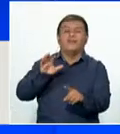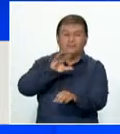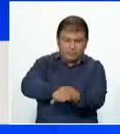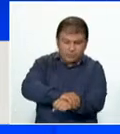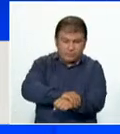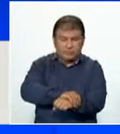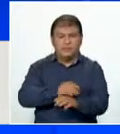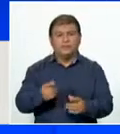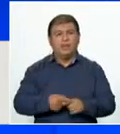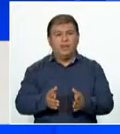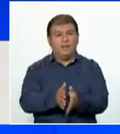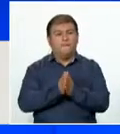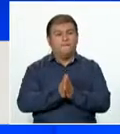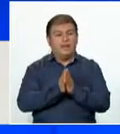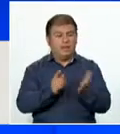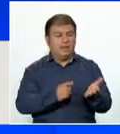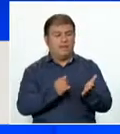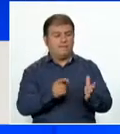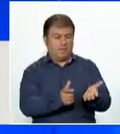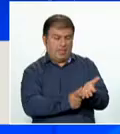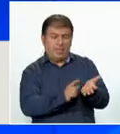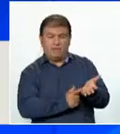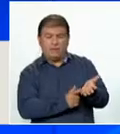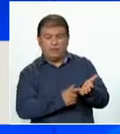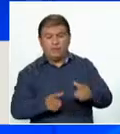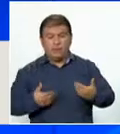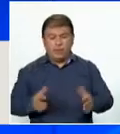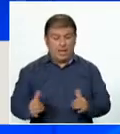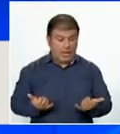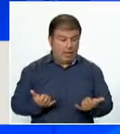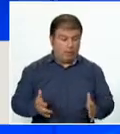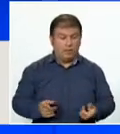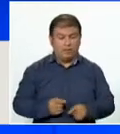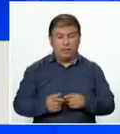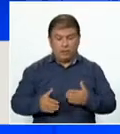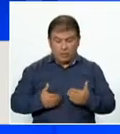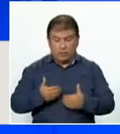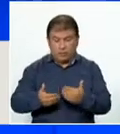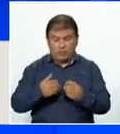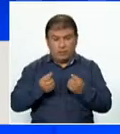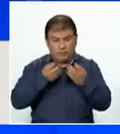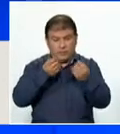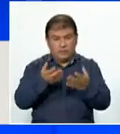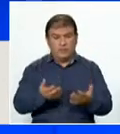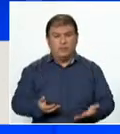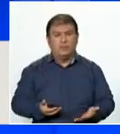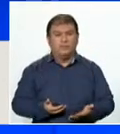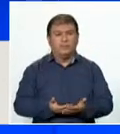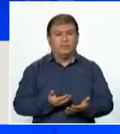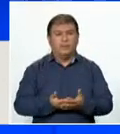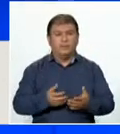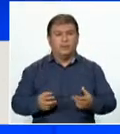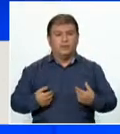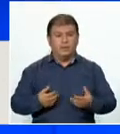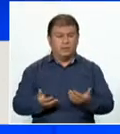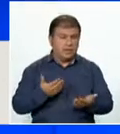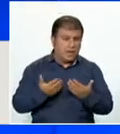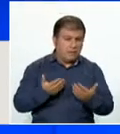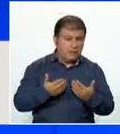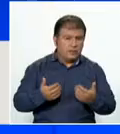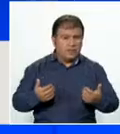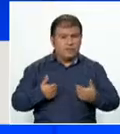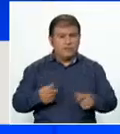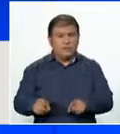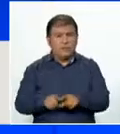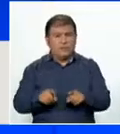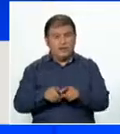a detener y pedir identificaciones. Es lo que pueden hacer por ahora, mientras se desarrolla la información. Sí, mira, justo mientras tú nos conversabas, José,